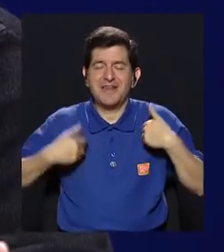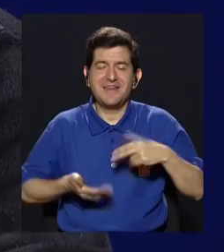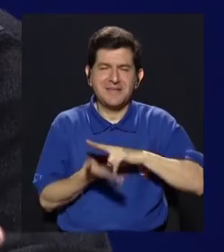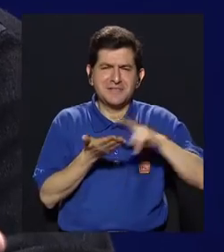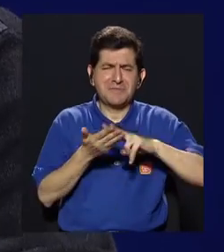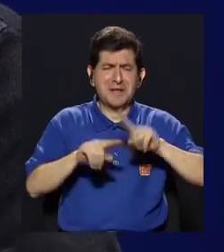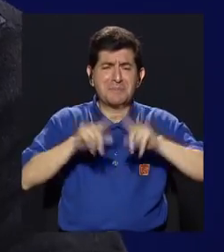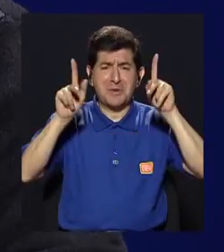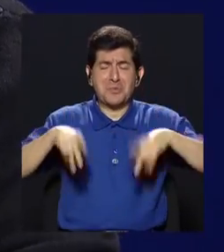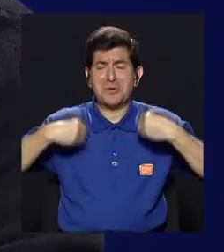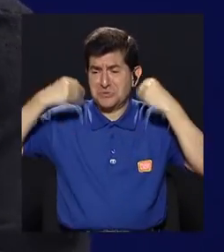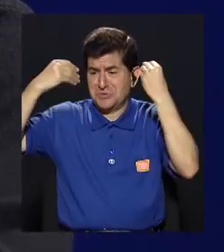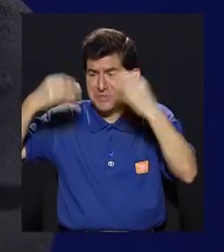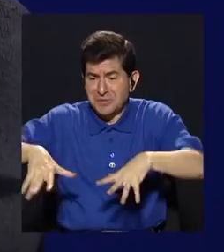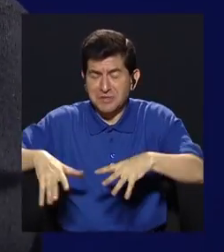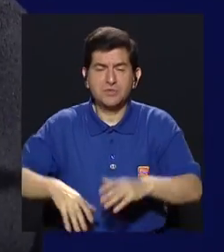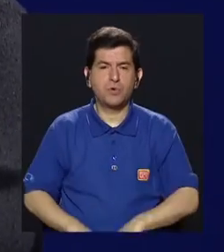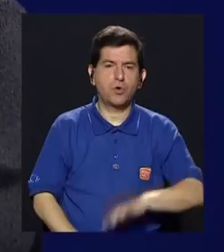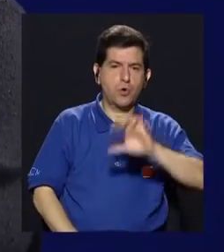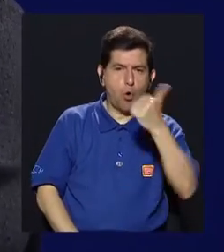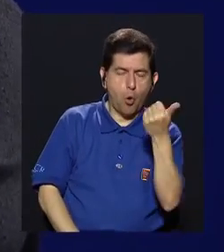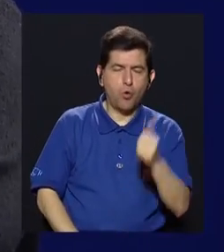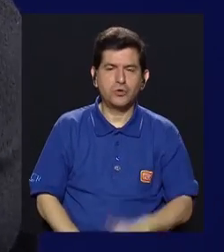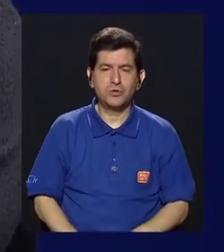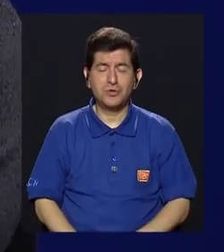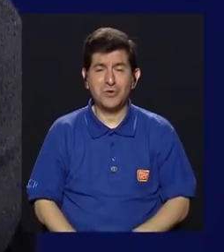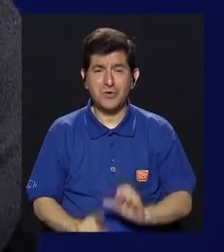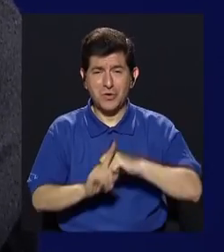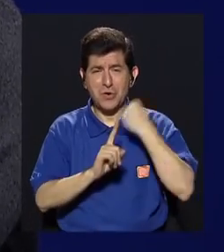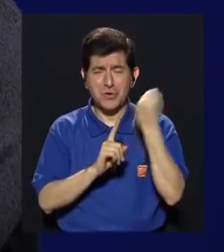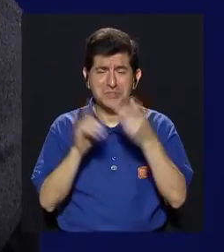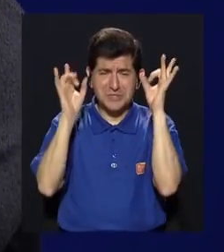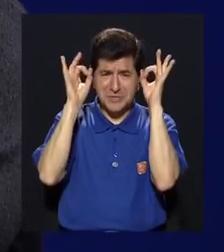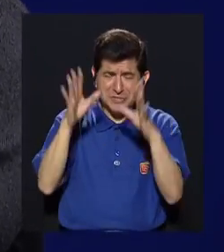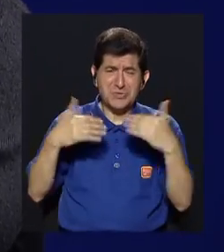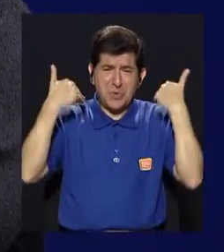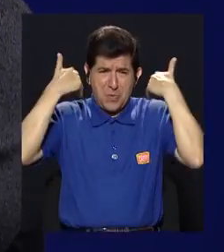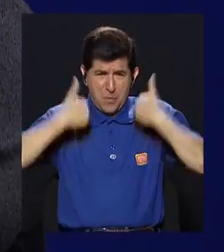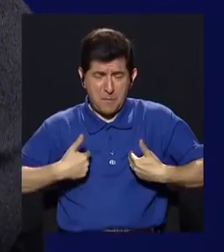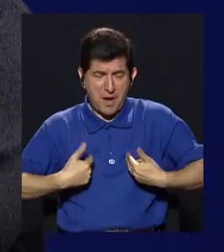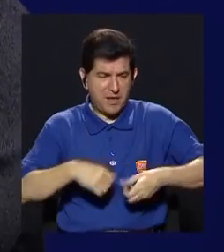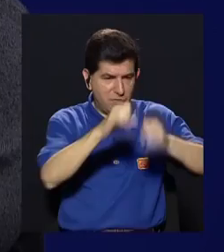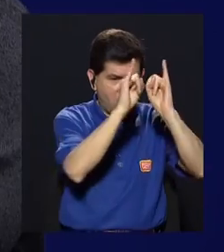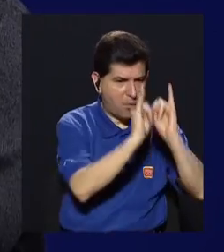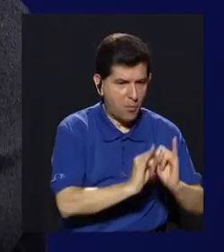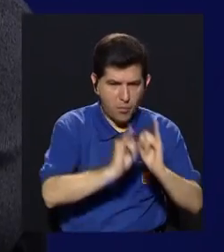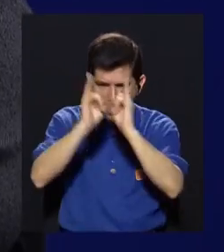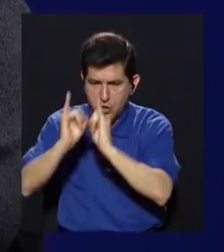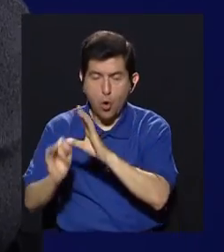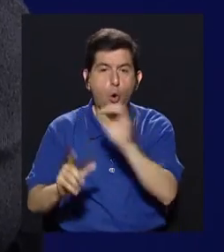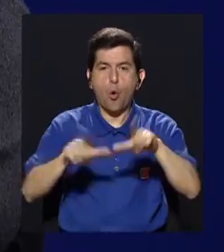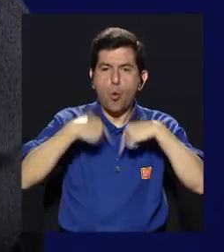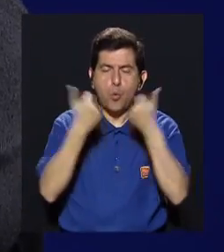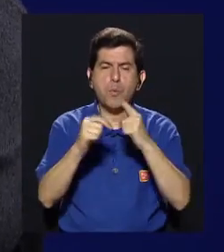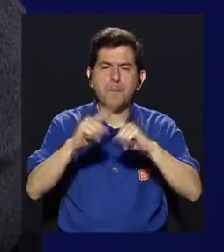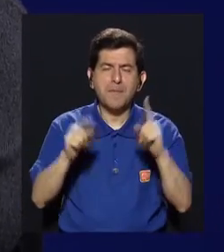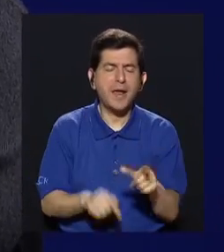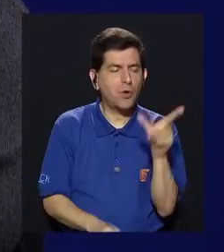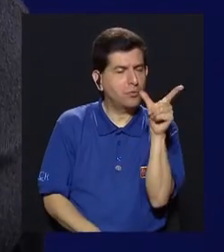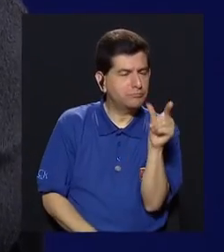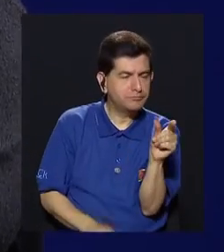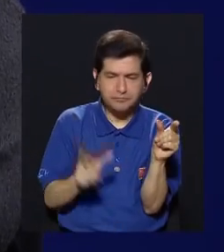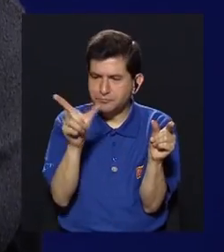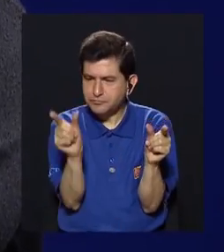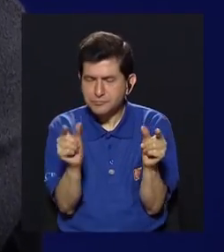feliz y verde y otro es el drama humano verdad un nivel ya individual o de grupo pero más